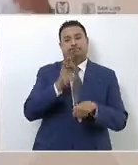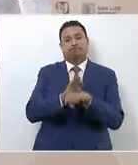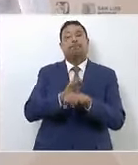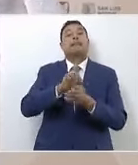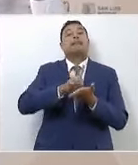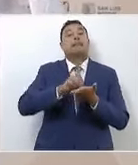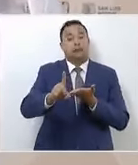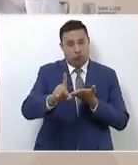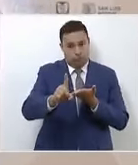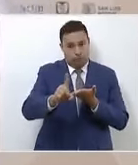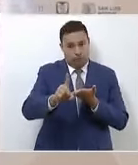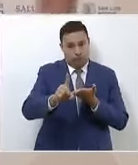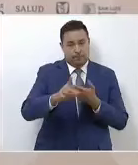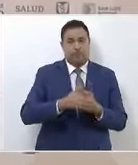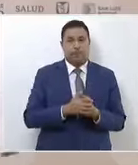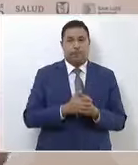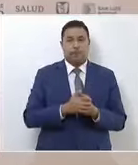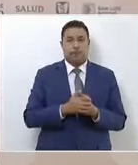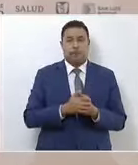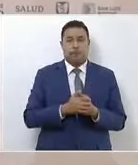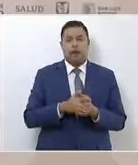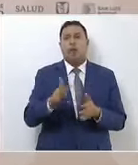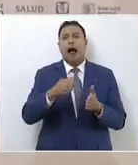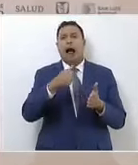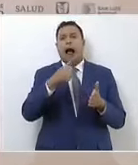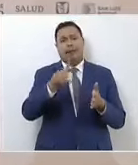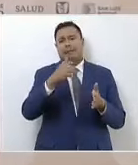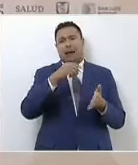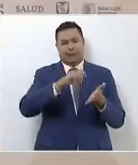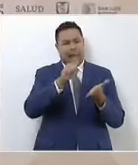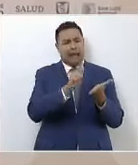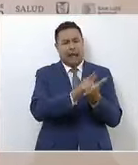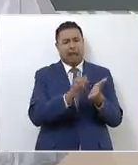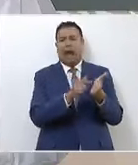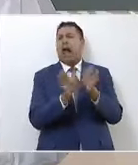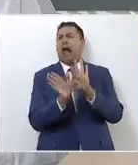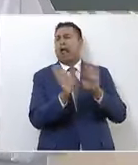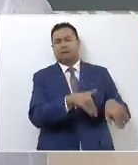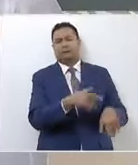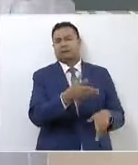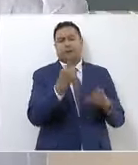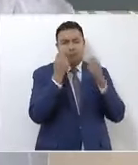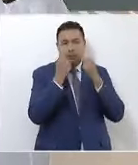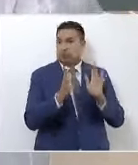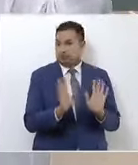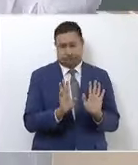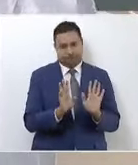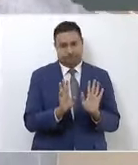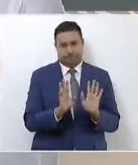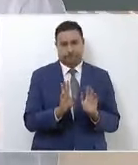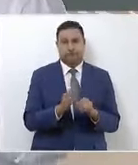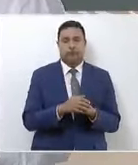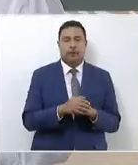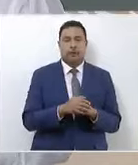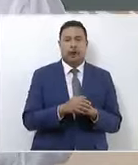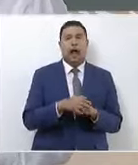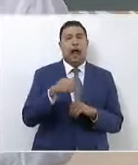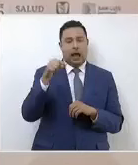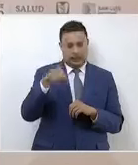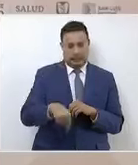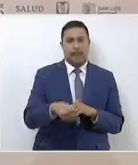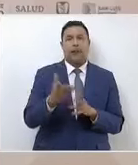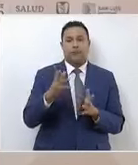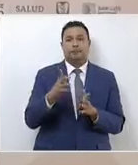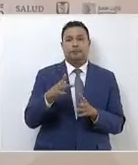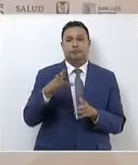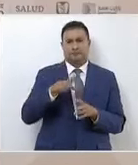y no puede quedar como letra muerta. Y hay que quitar, y aquí ya lo hicieron, las